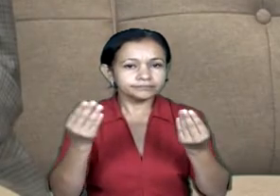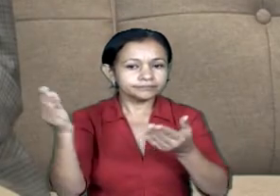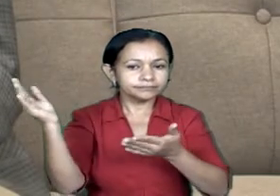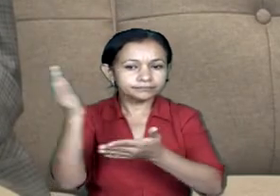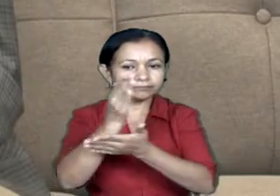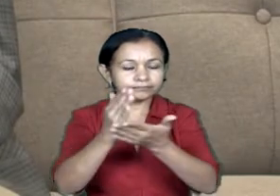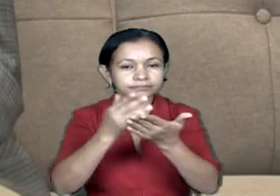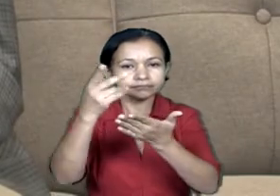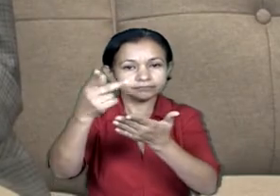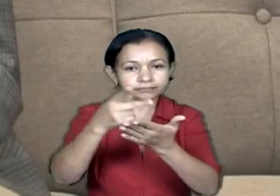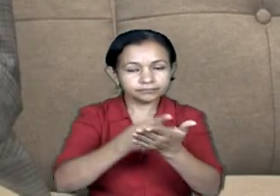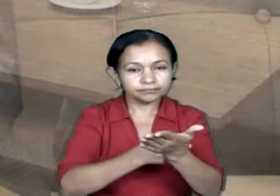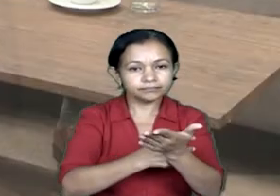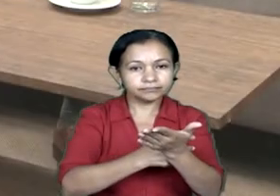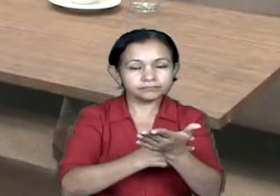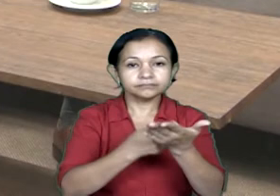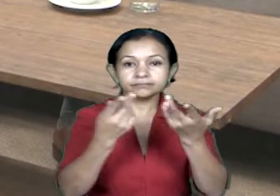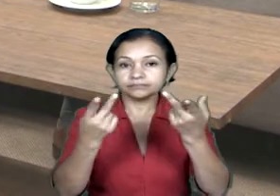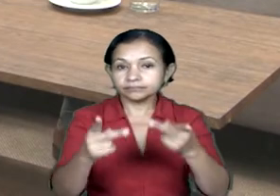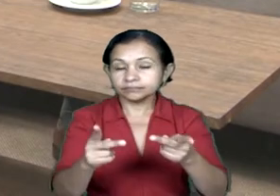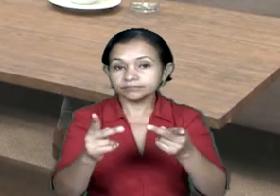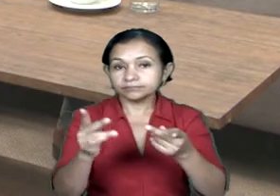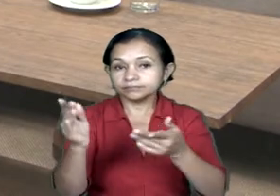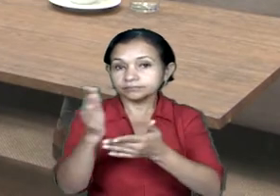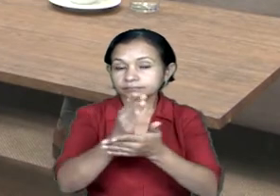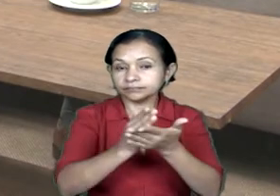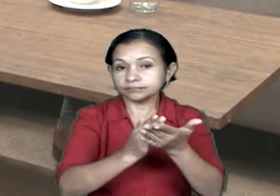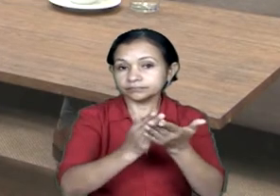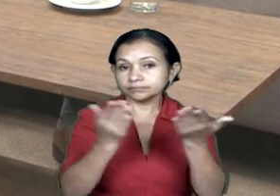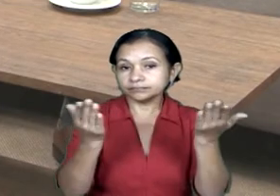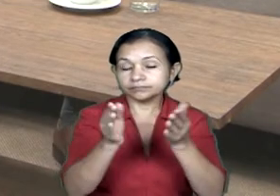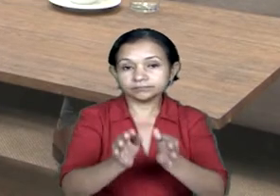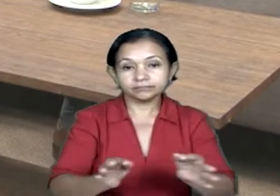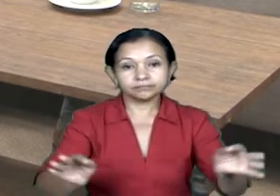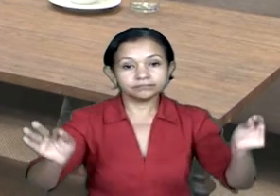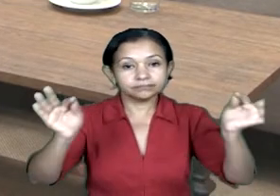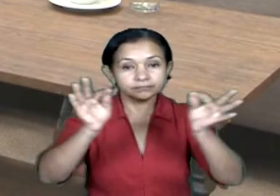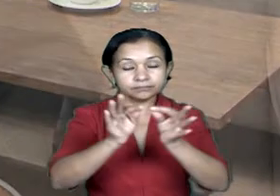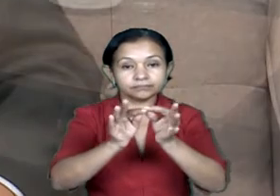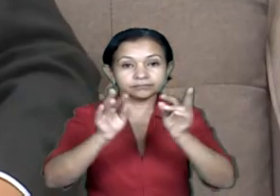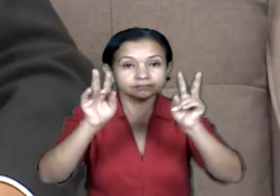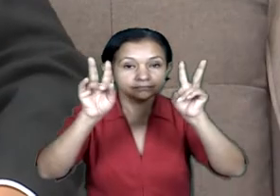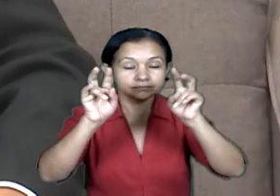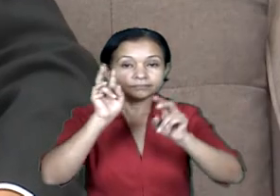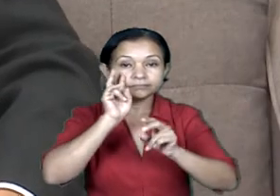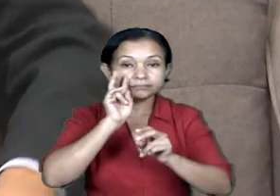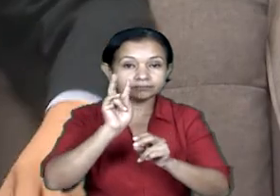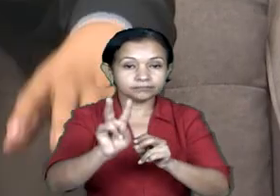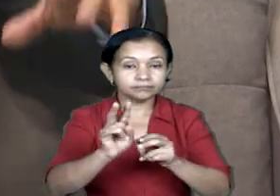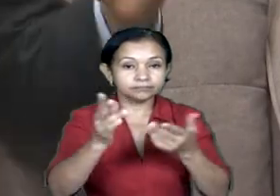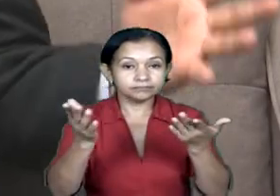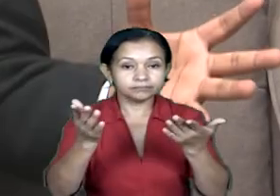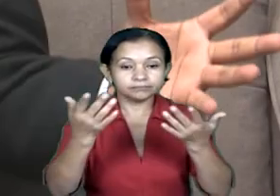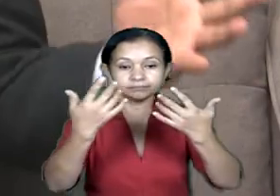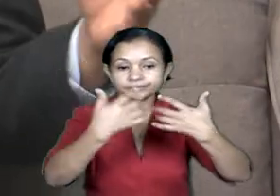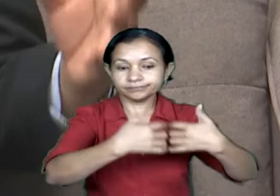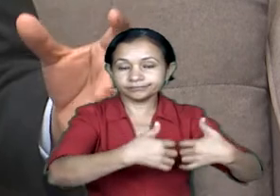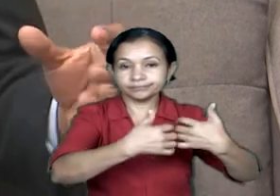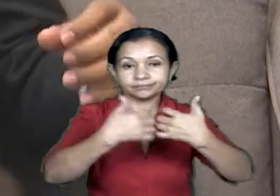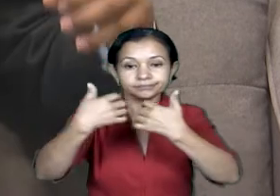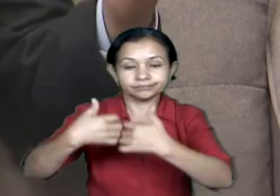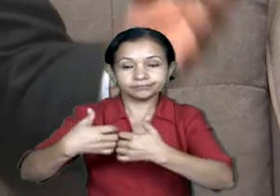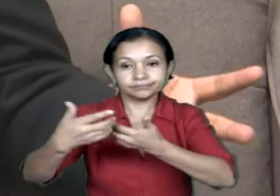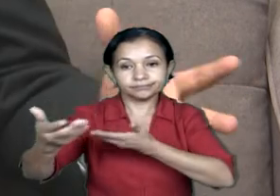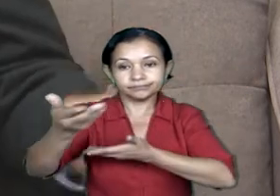los proyectos, a grosso modo. Uh-huh. Pero también hay algo que es importante y que tiene que ver con la referencia de las empresas, los